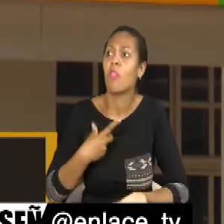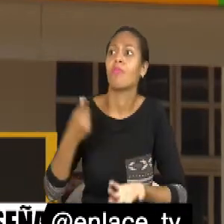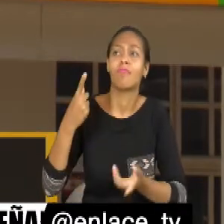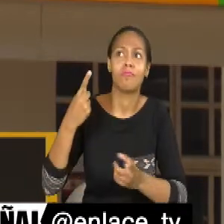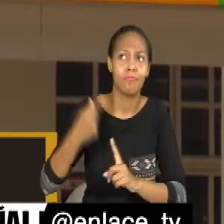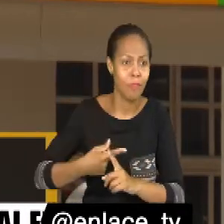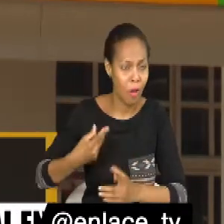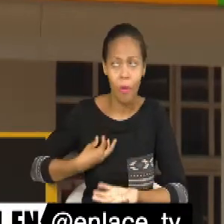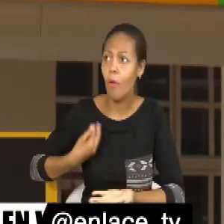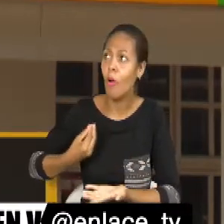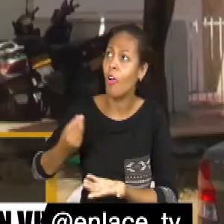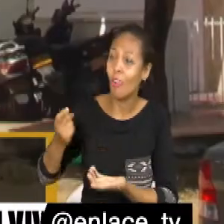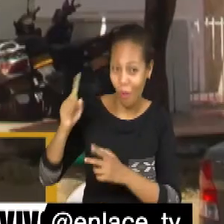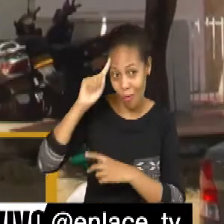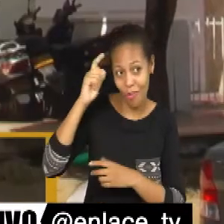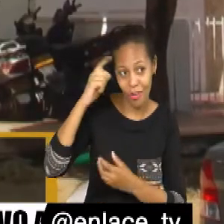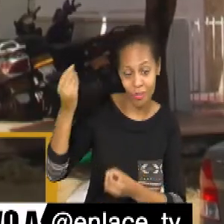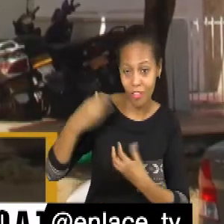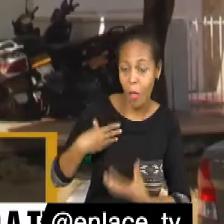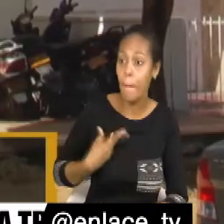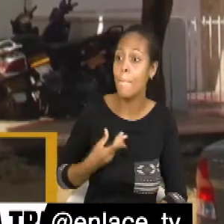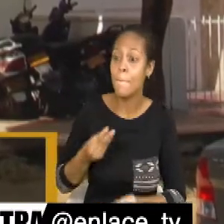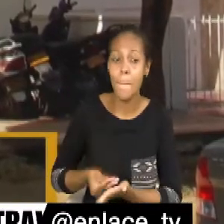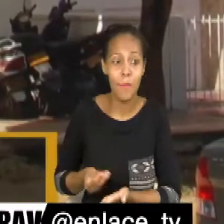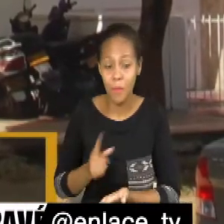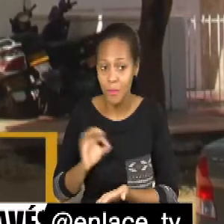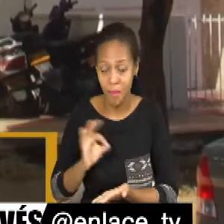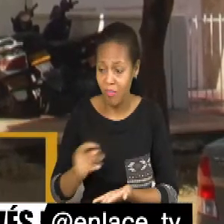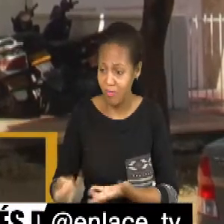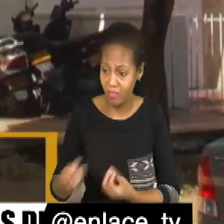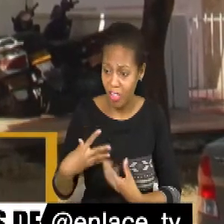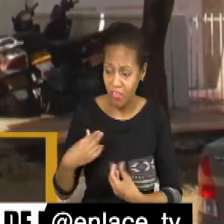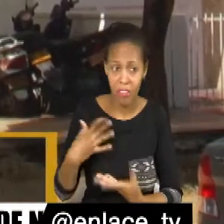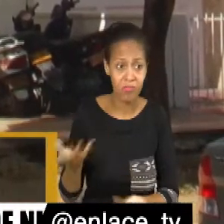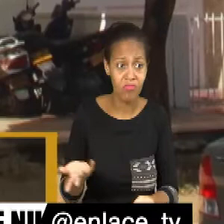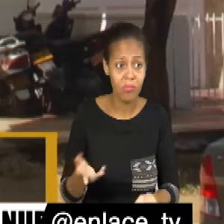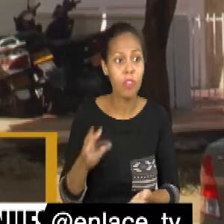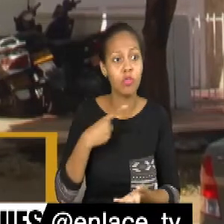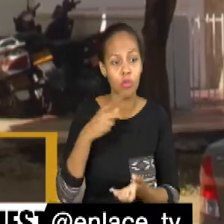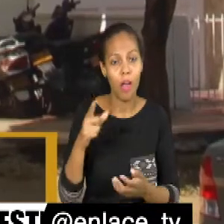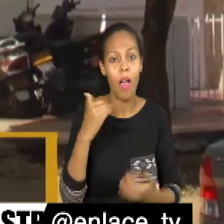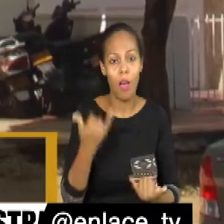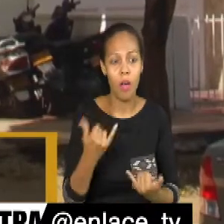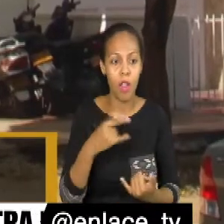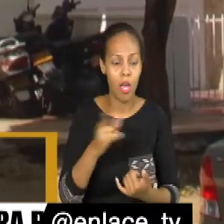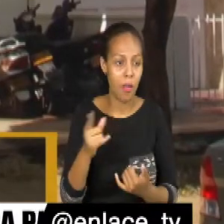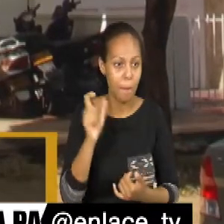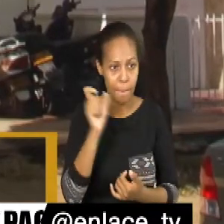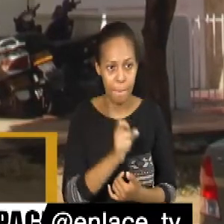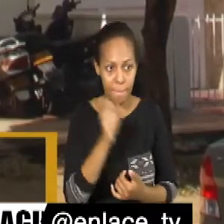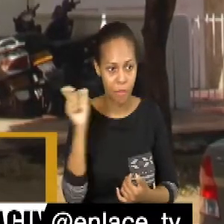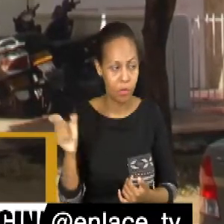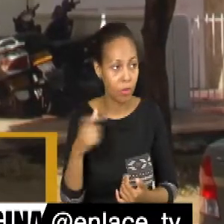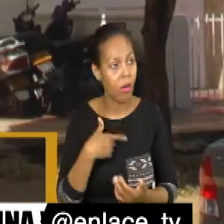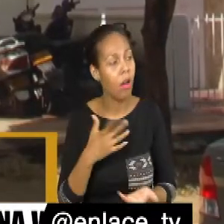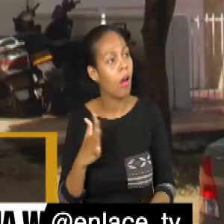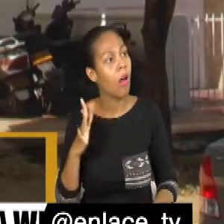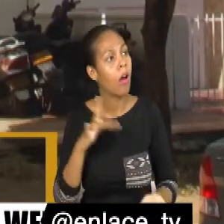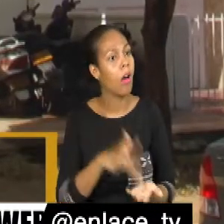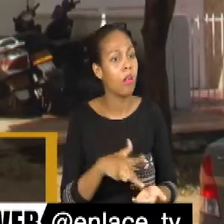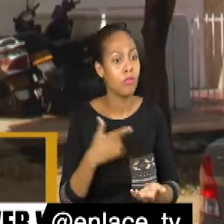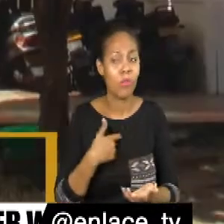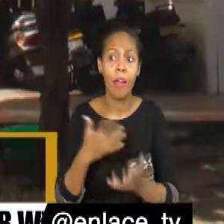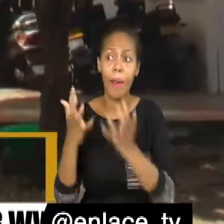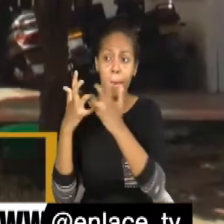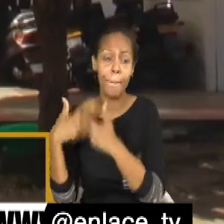médica en donde lo atendían a ellos. Sí, eso va entre los mismos usuarios, defender su empresa,